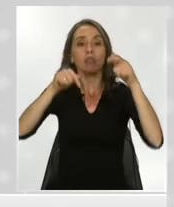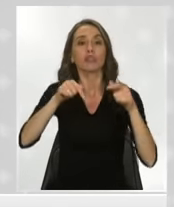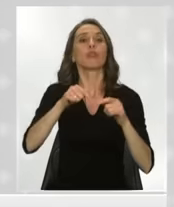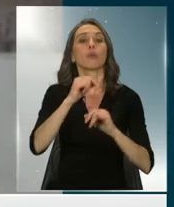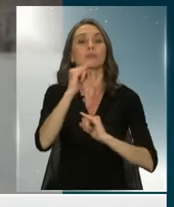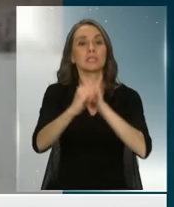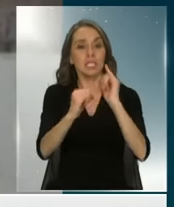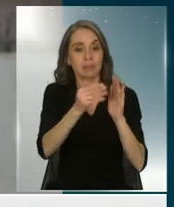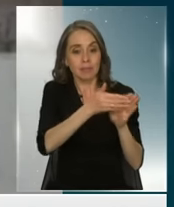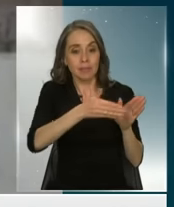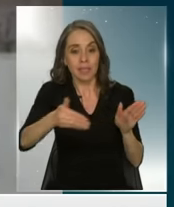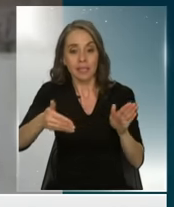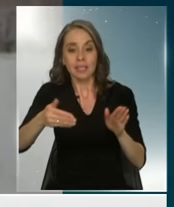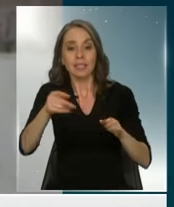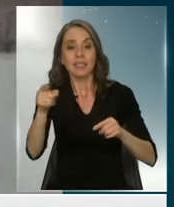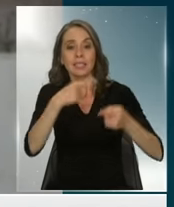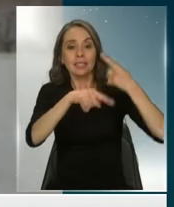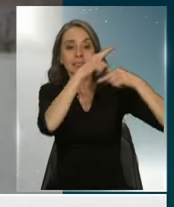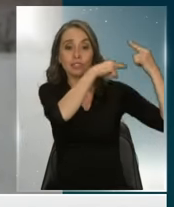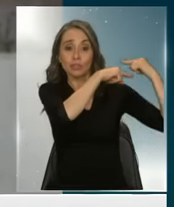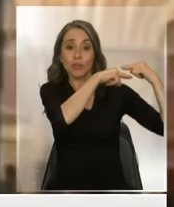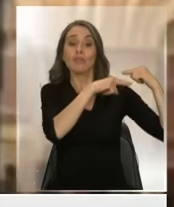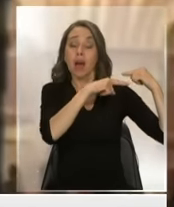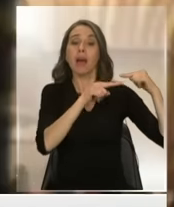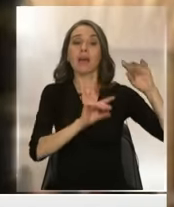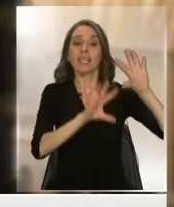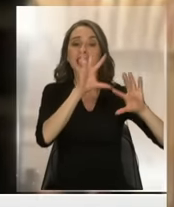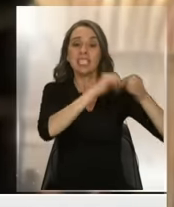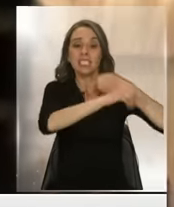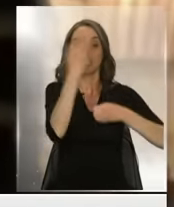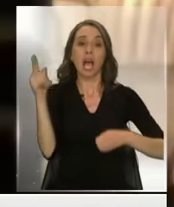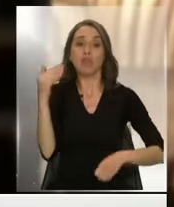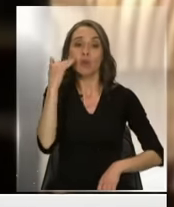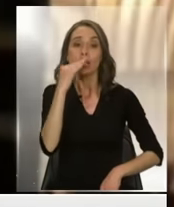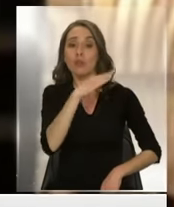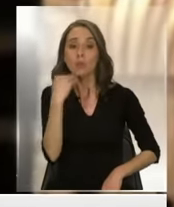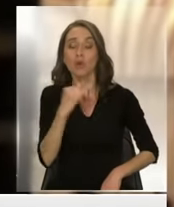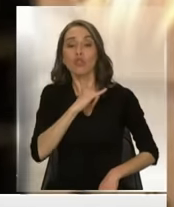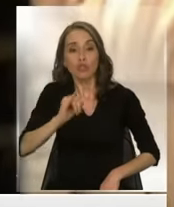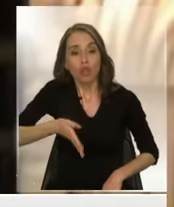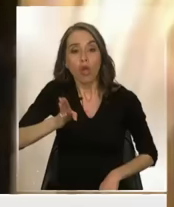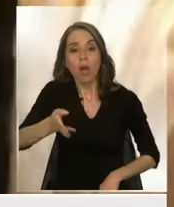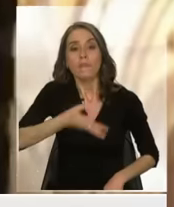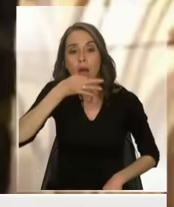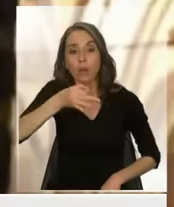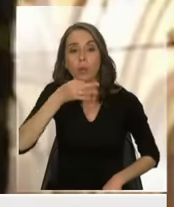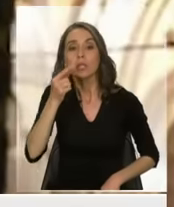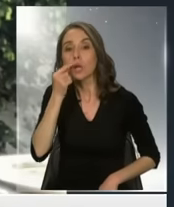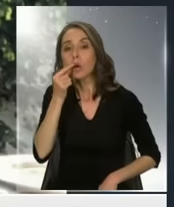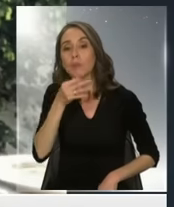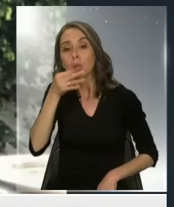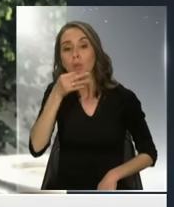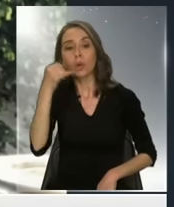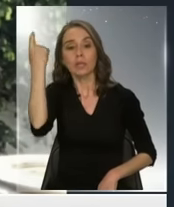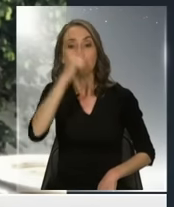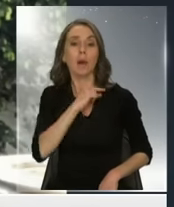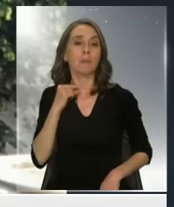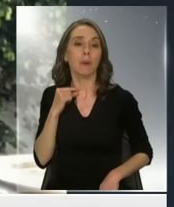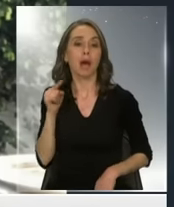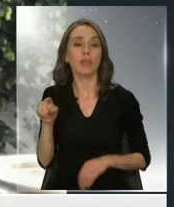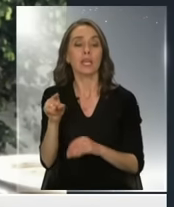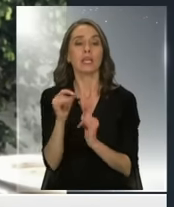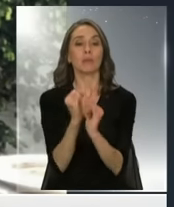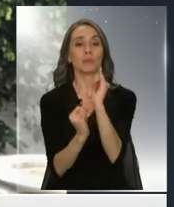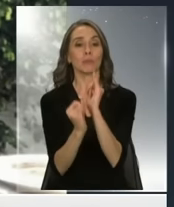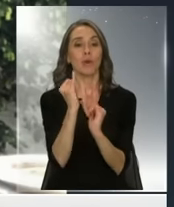y su historia a más de 15 años de su muerte sigue dando que hablar. Podemos llamarlo un